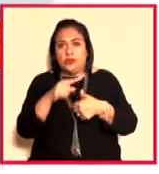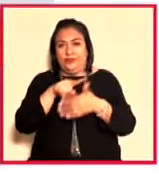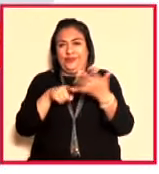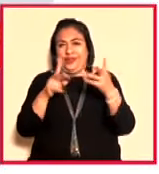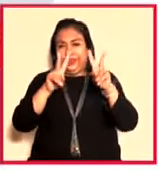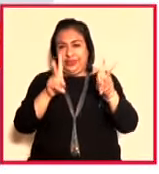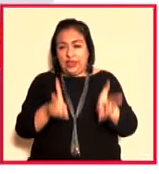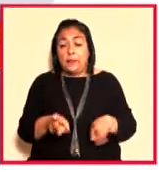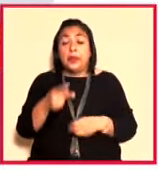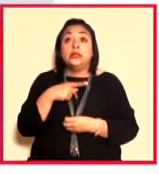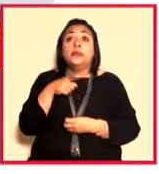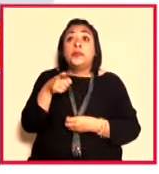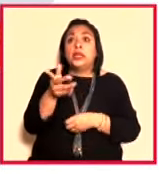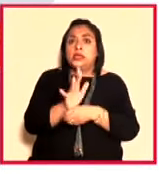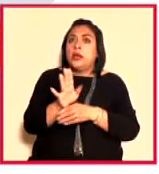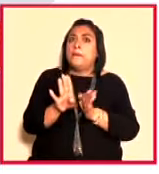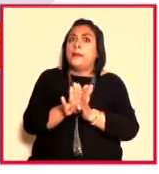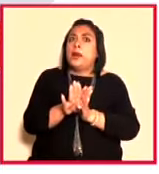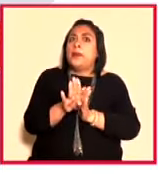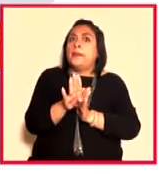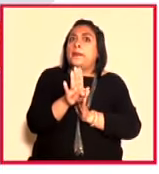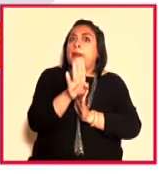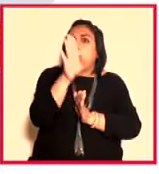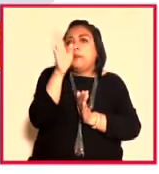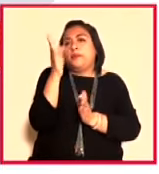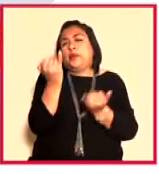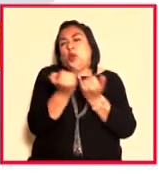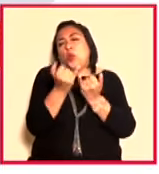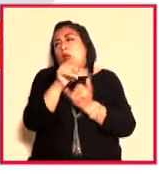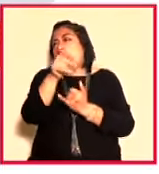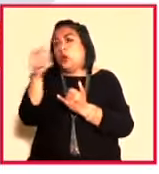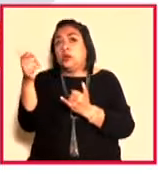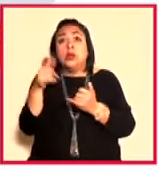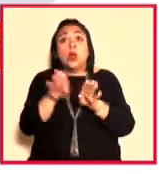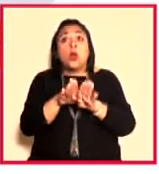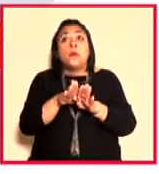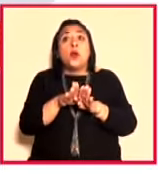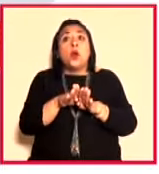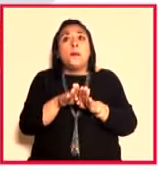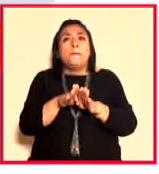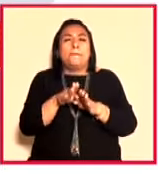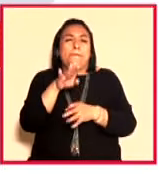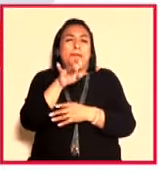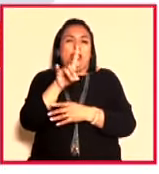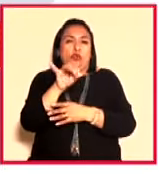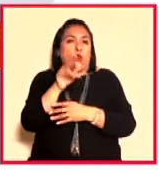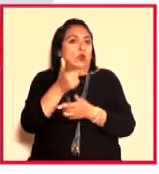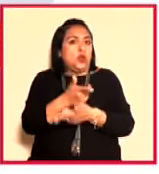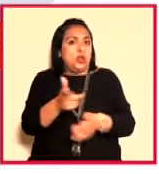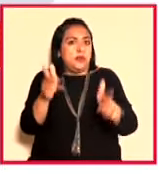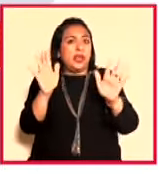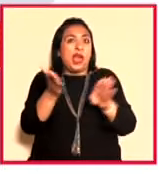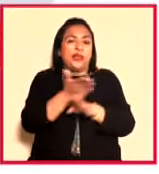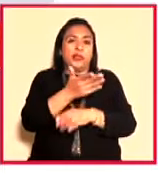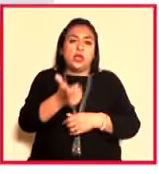está creciendo, como todos. La liberación de los medios de producción, que eran muy caros y